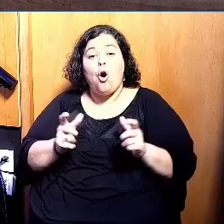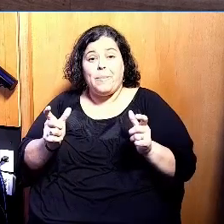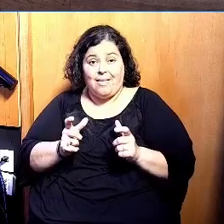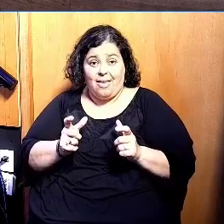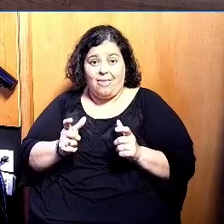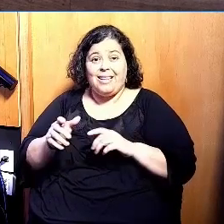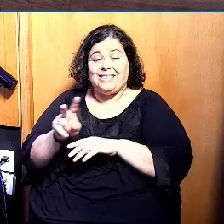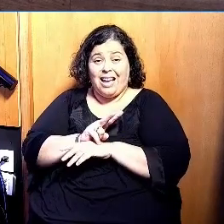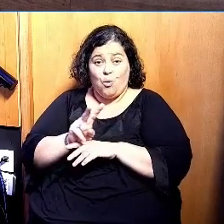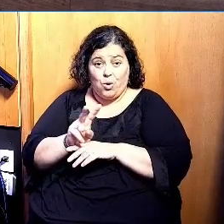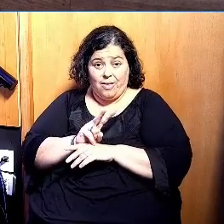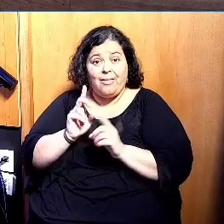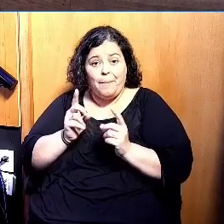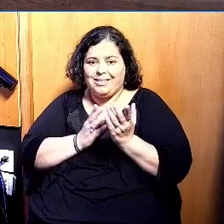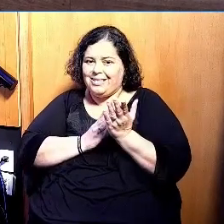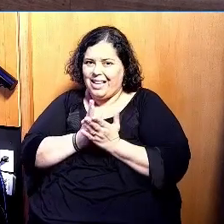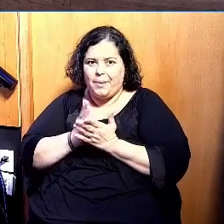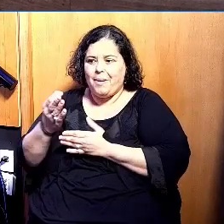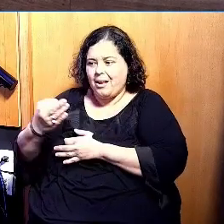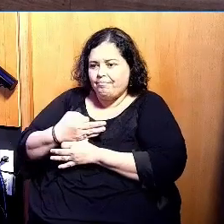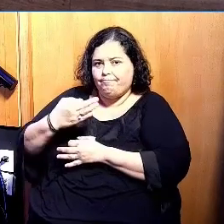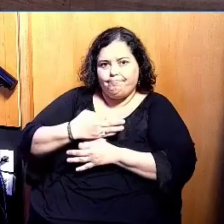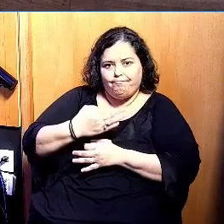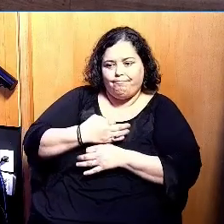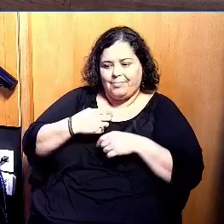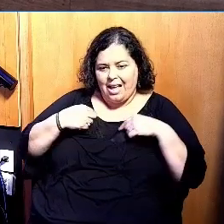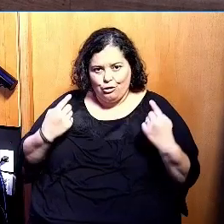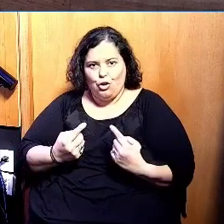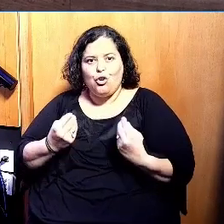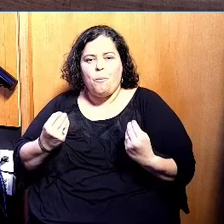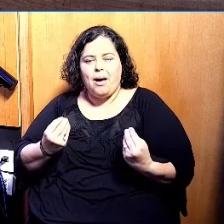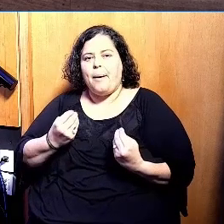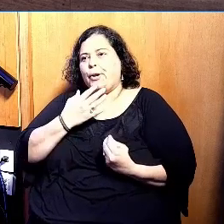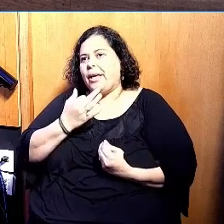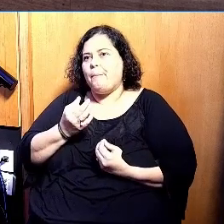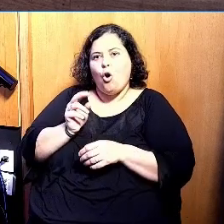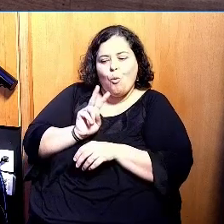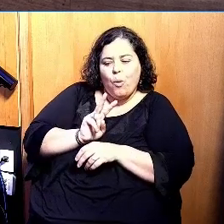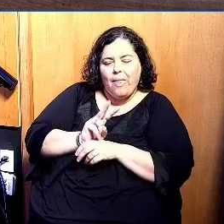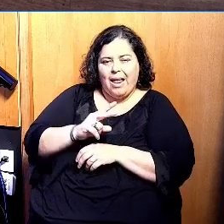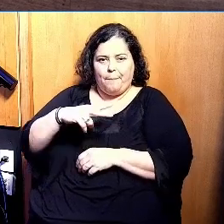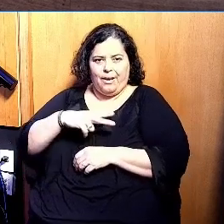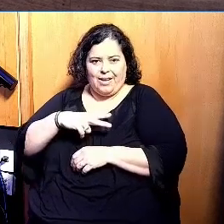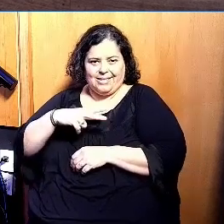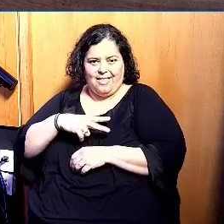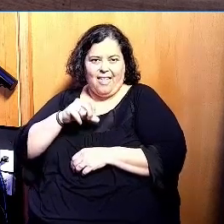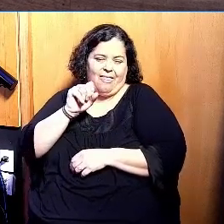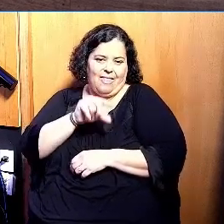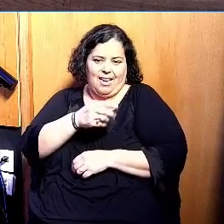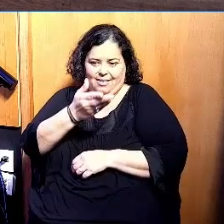al servicio para asesorarnos en lo que tiene que ver con, bueno, con el resguardo de la privacidad de